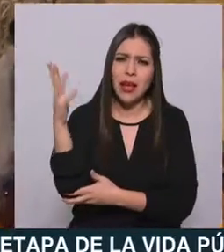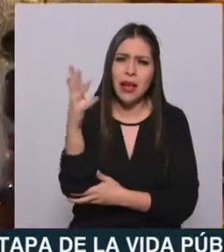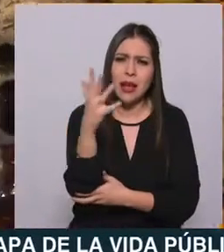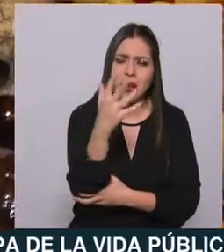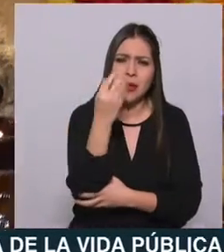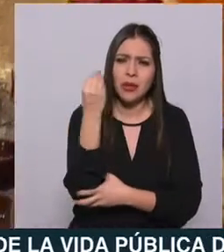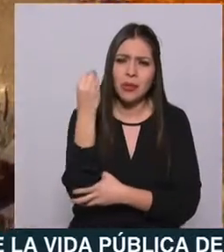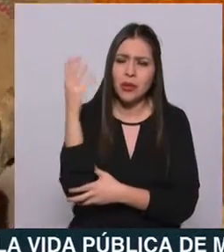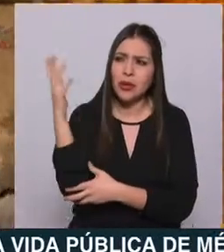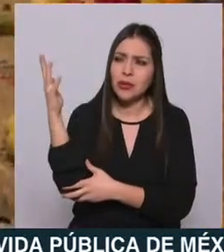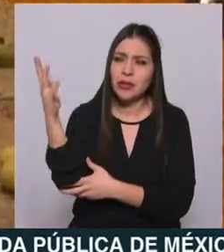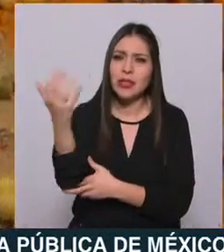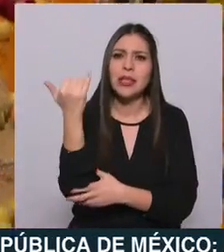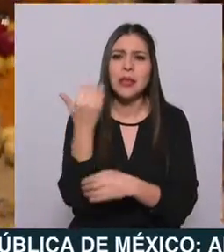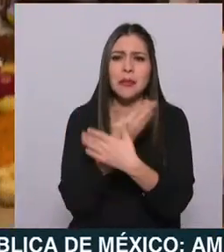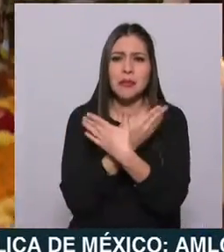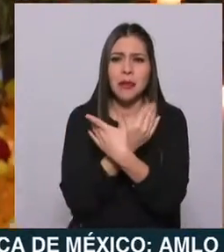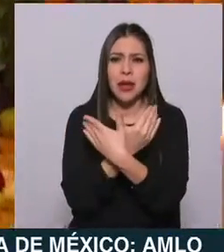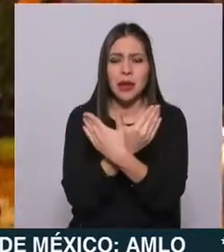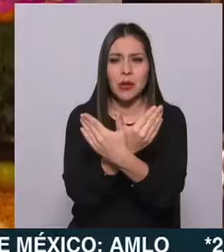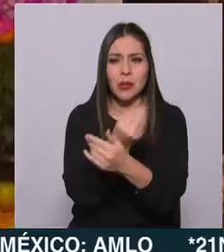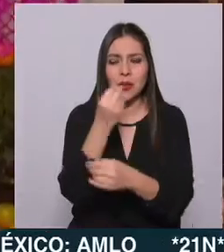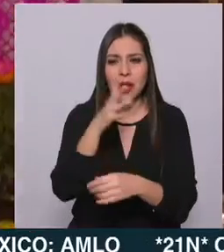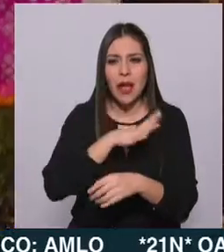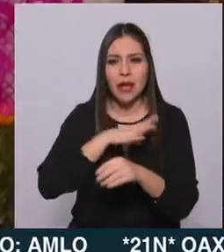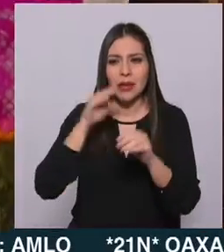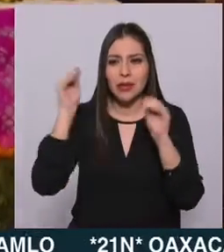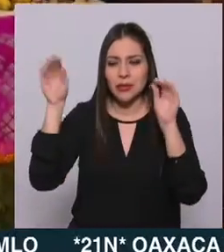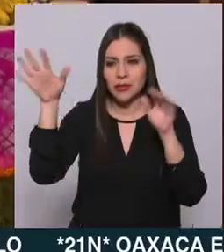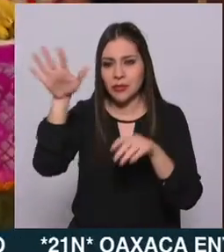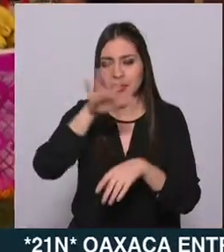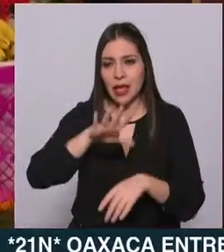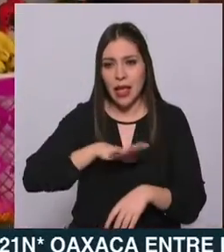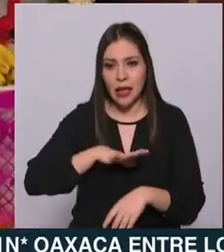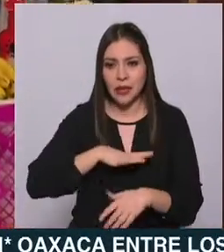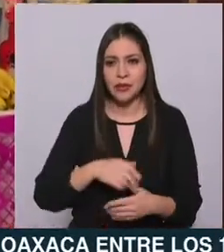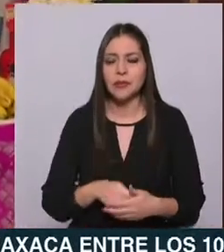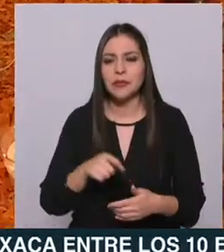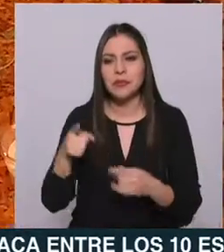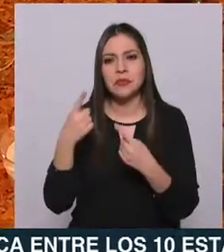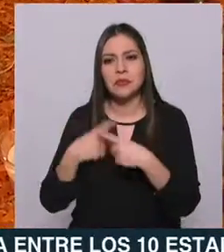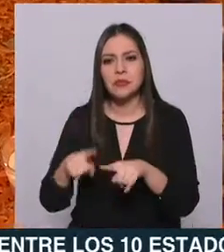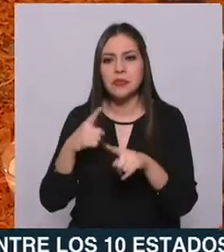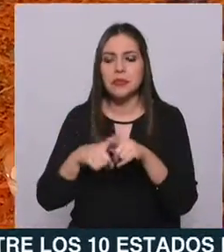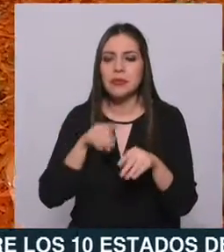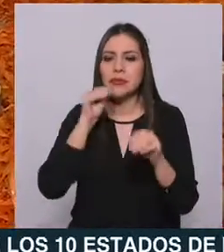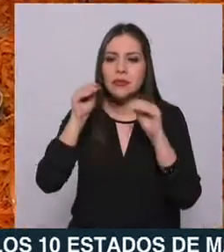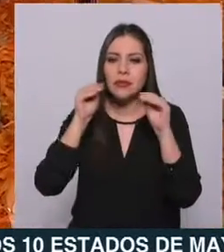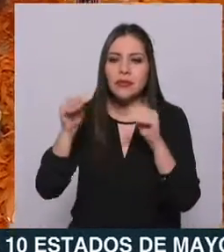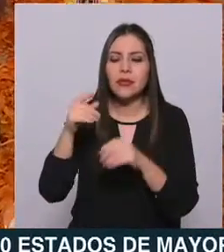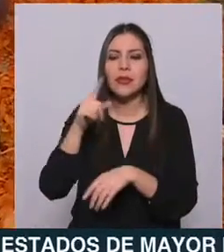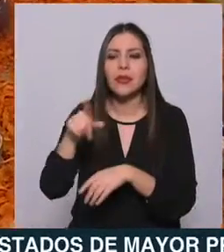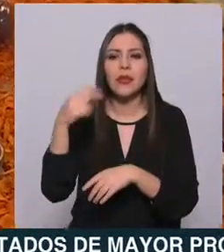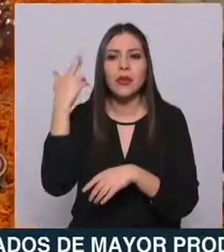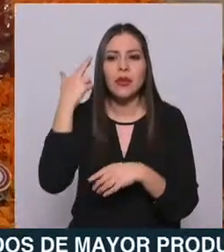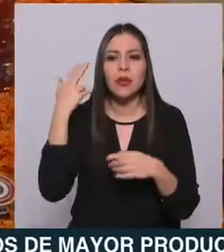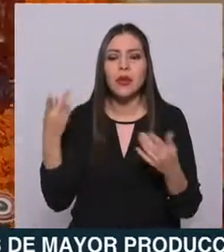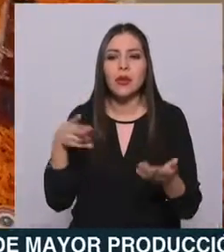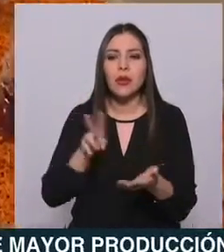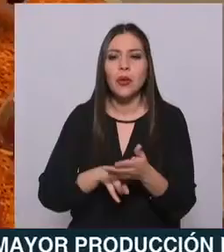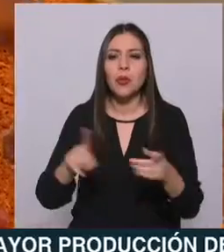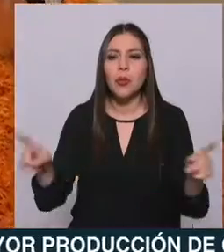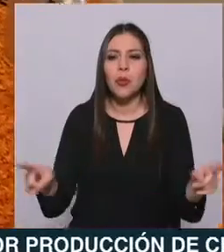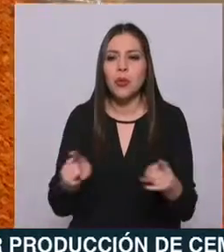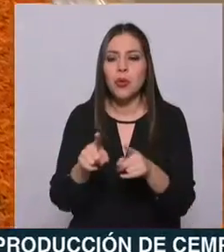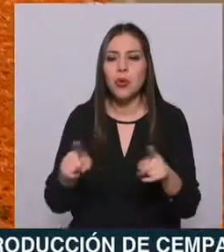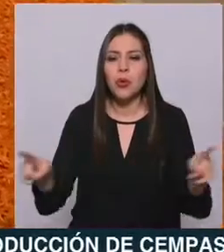Los capitalinos y visitantes pudieron hacer un viaje por las distintas regiones plasmadas en las ofrendas mientras escuchaban a los grupos musicales que